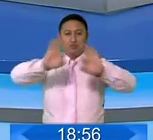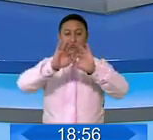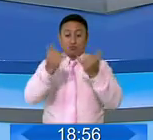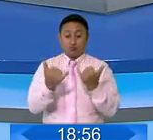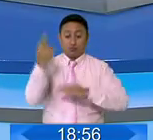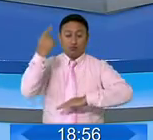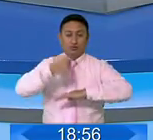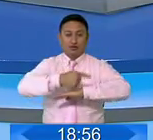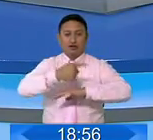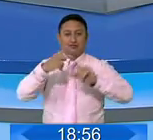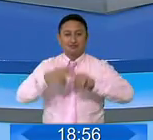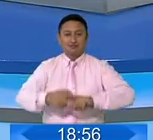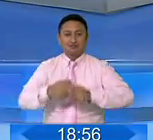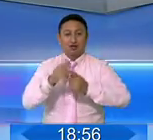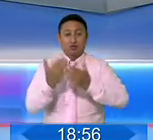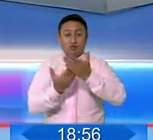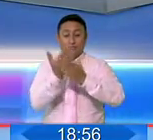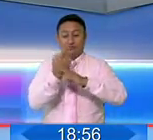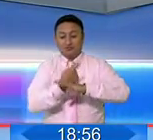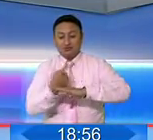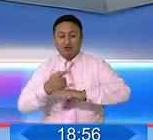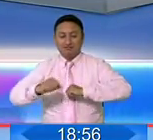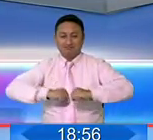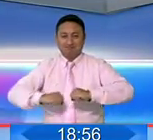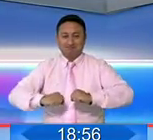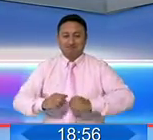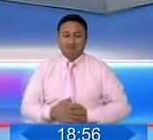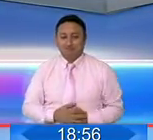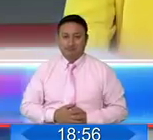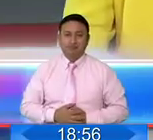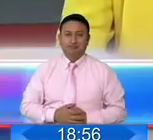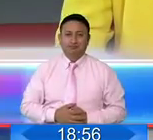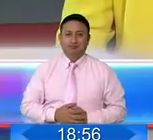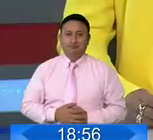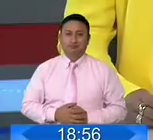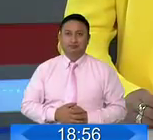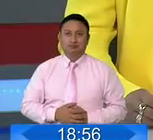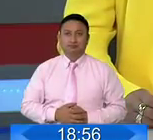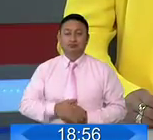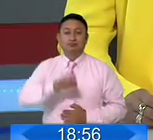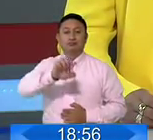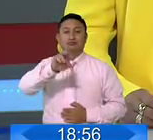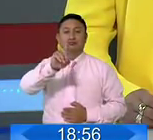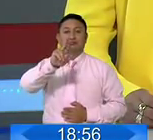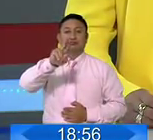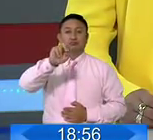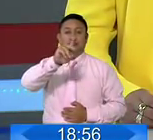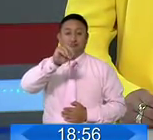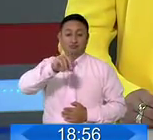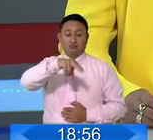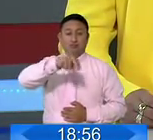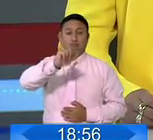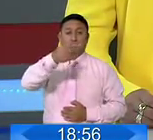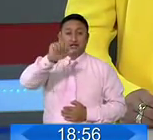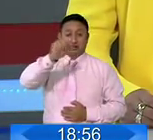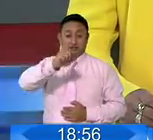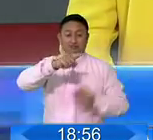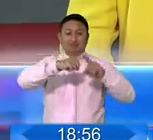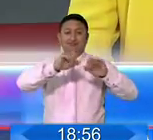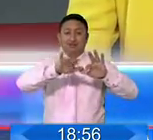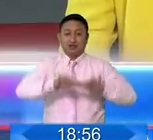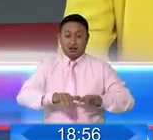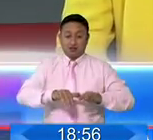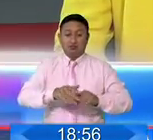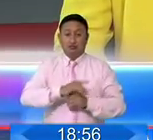esta jornada, iniciando una nueva semana laboral. Eduardo Mangas, exsecretario de la Presidencia de la República de Moreno,